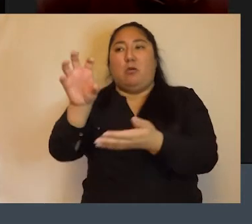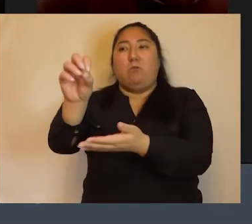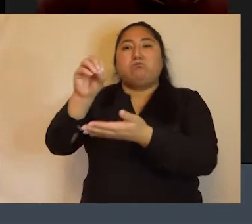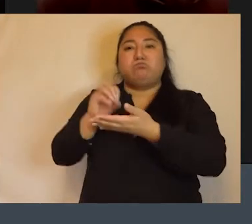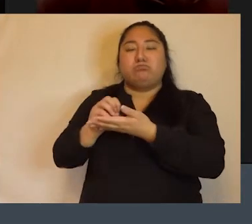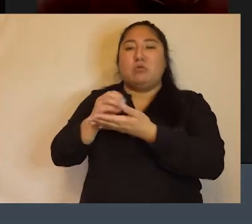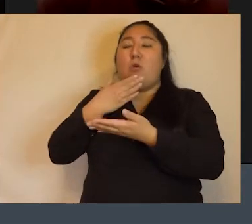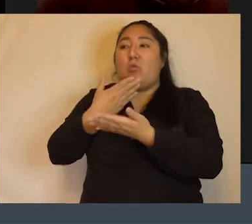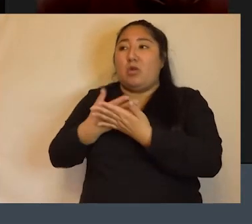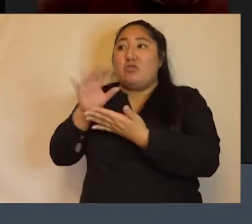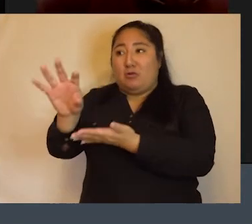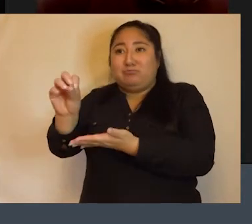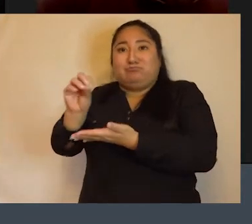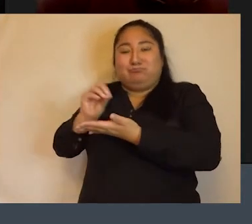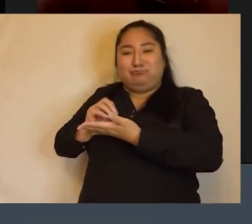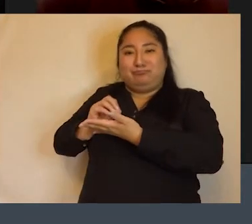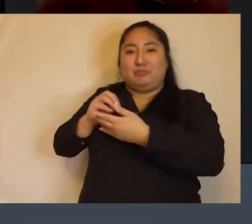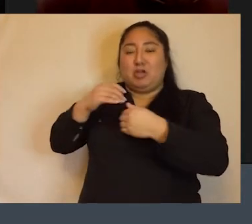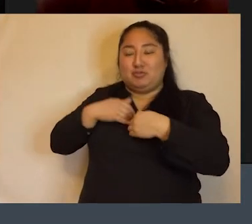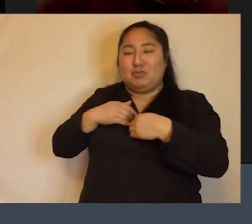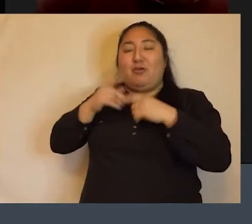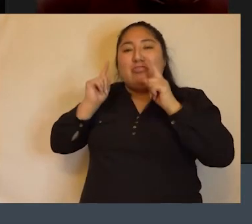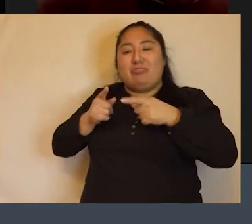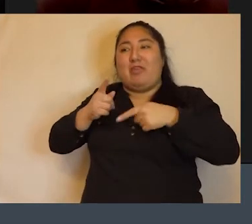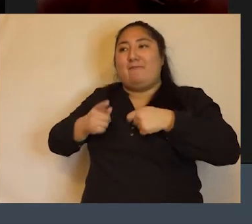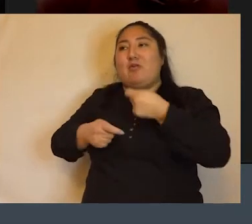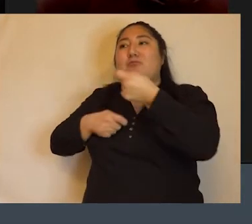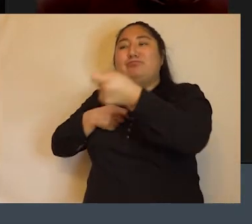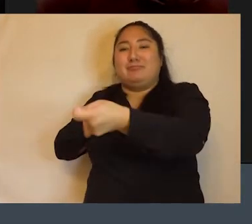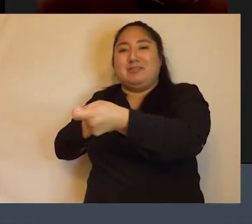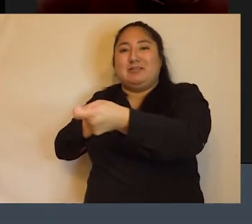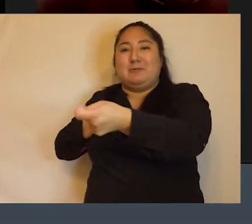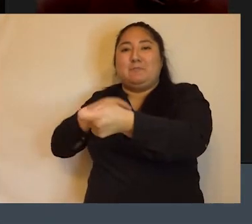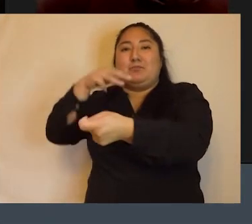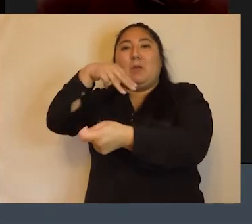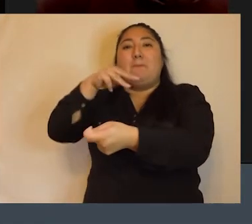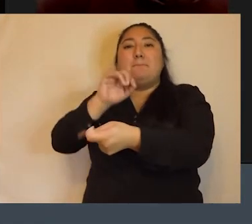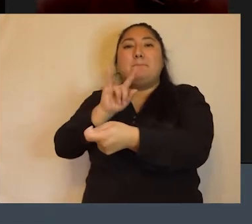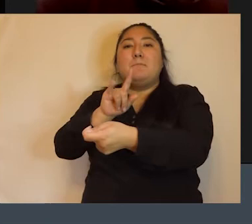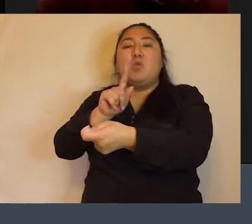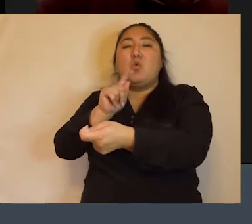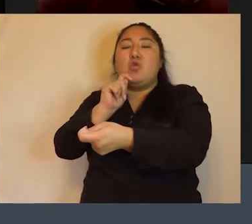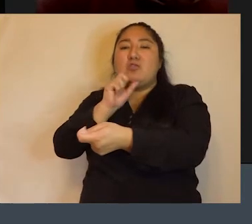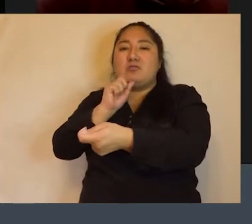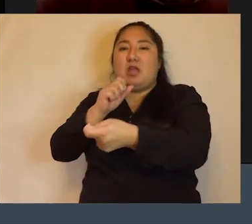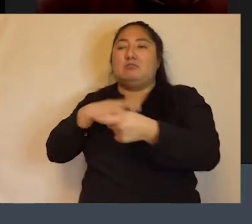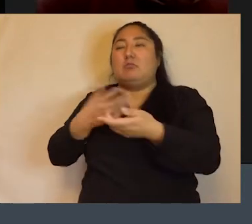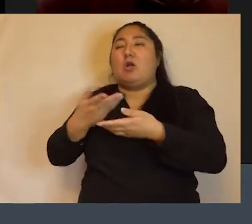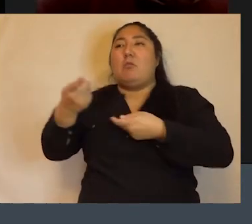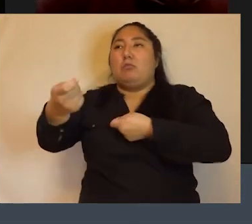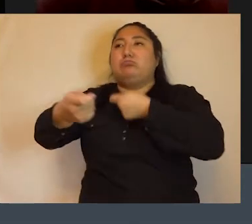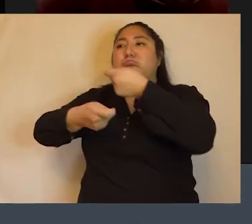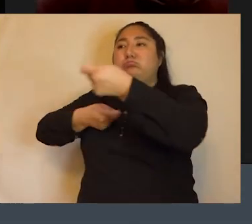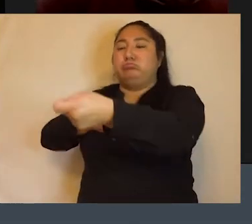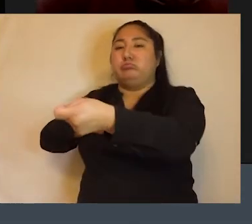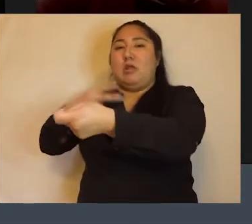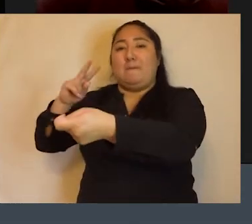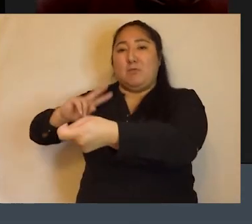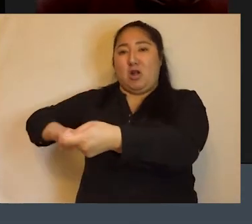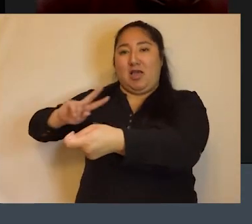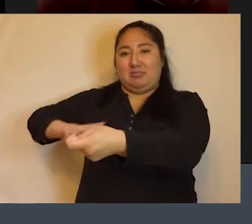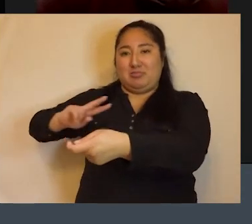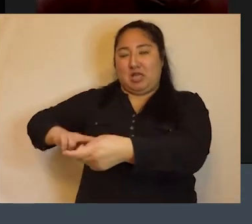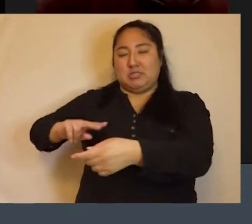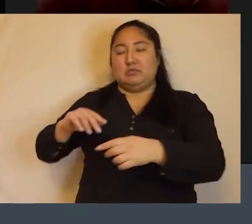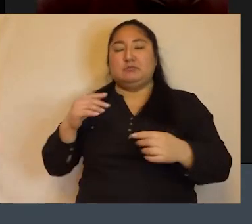de la APB, cuando yo retire, voy a tener que pagar una multa, que es un recargo sobre la tasa